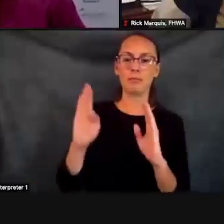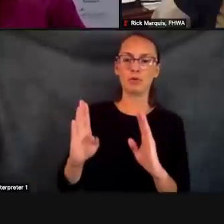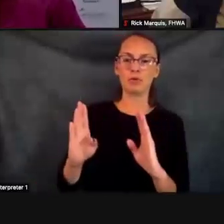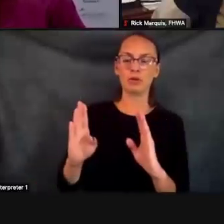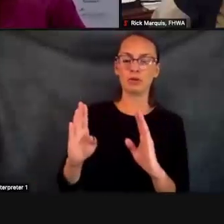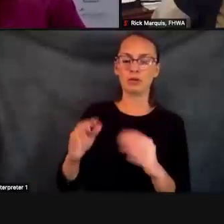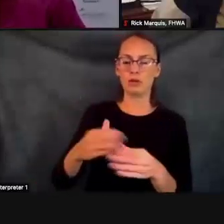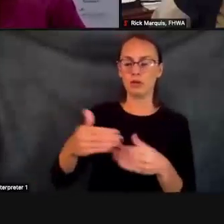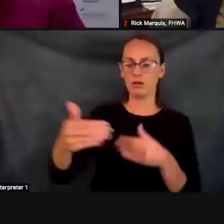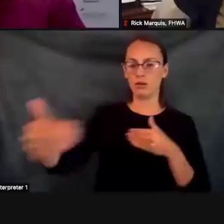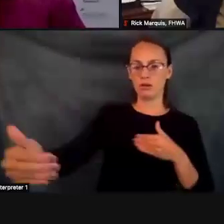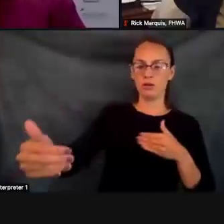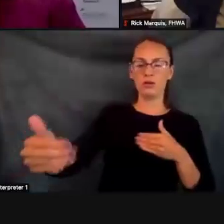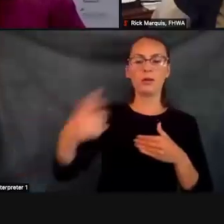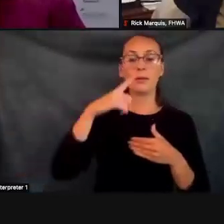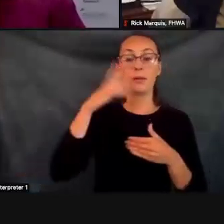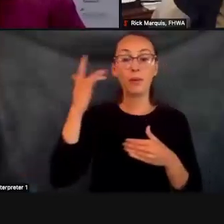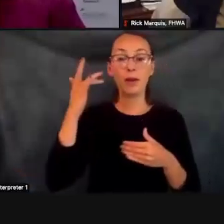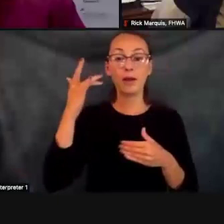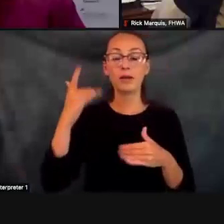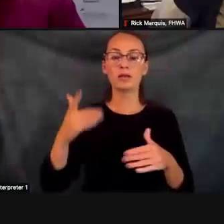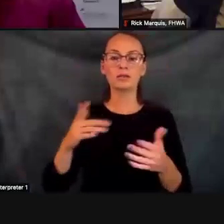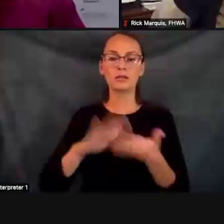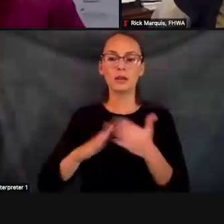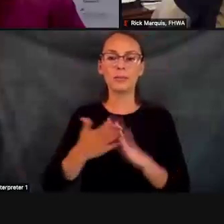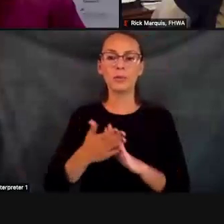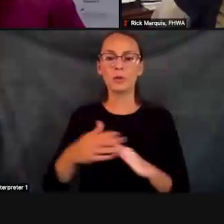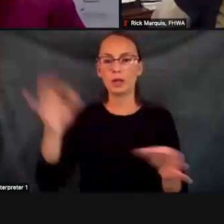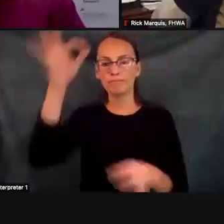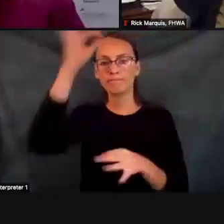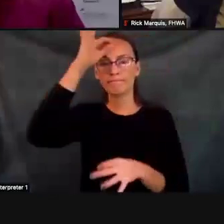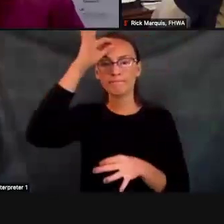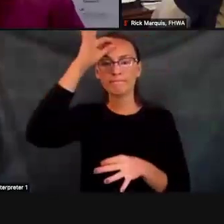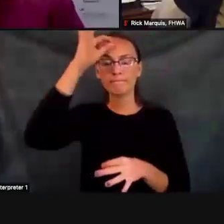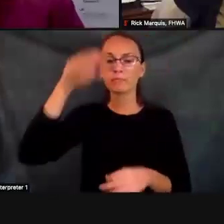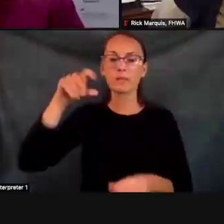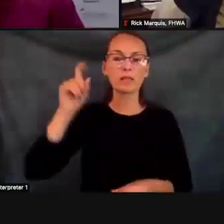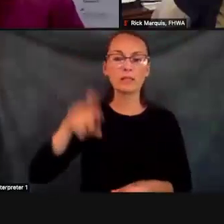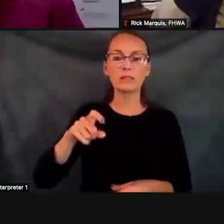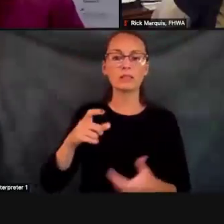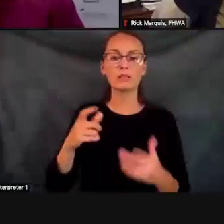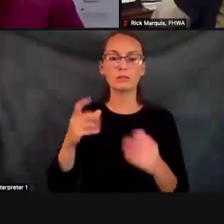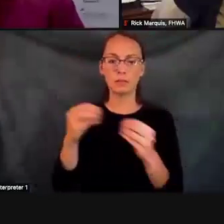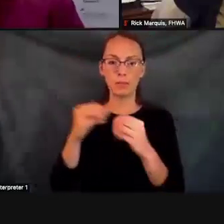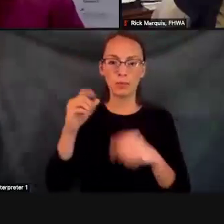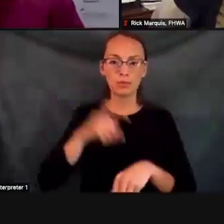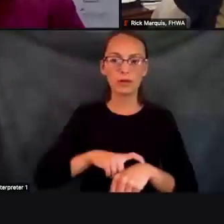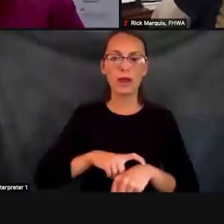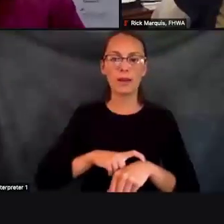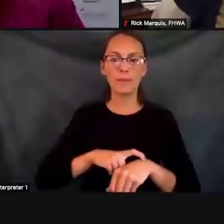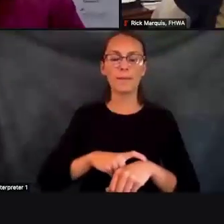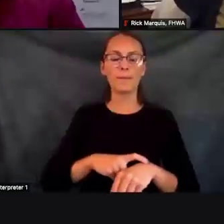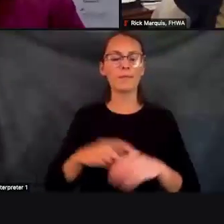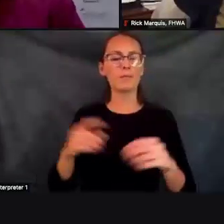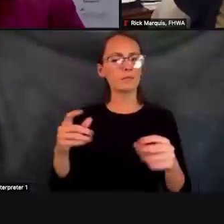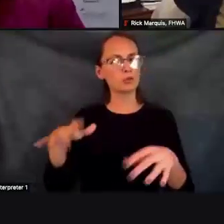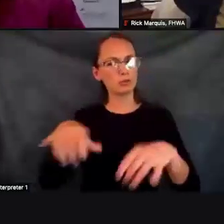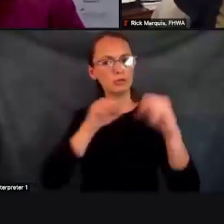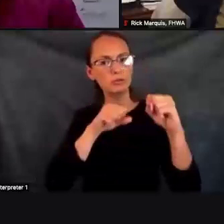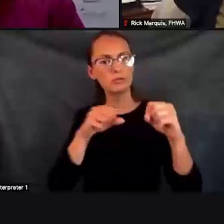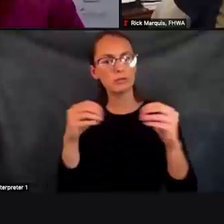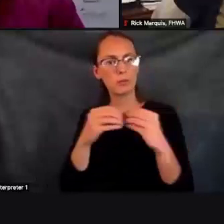comunidad. Como otra persona ha dicho, hay personas que desconocen totalmente. El Departamento de Transporte debe de